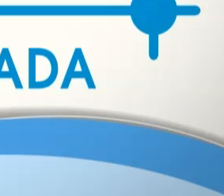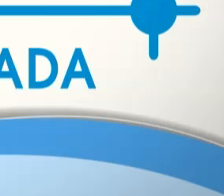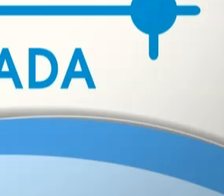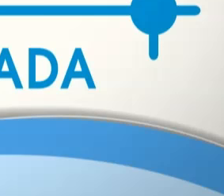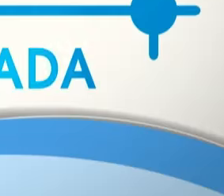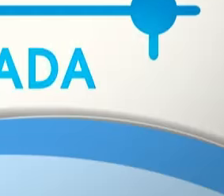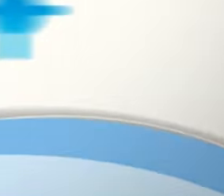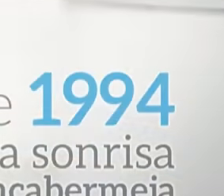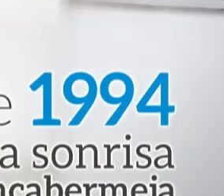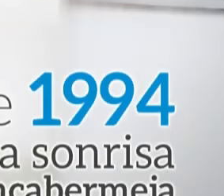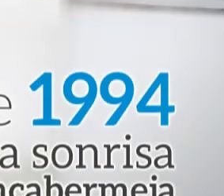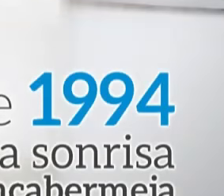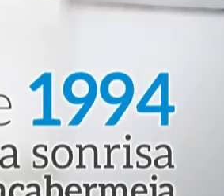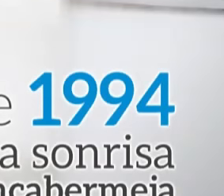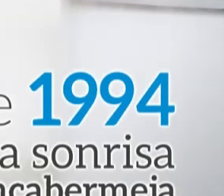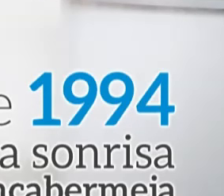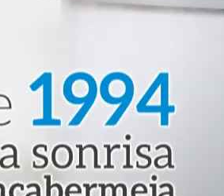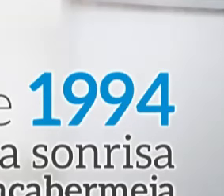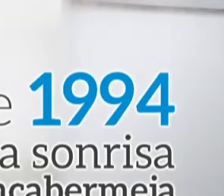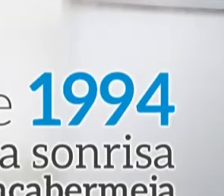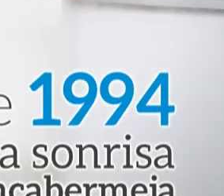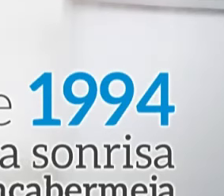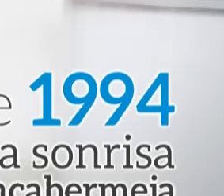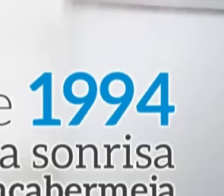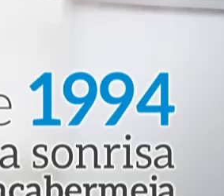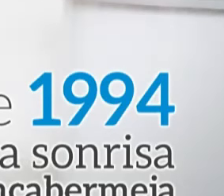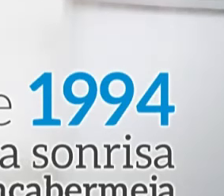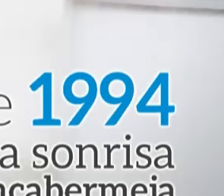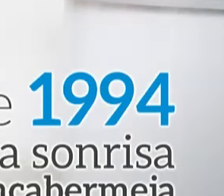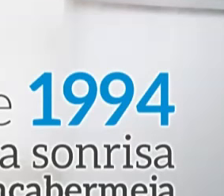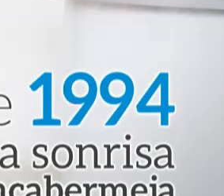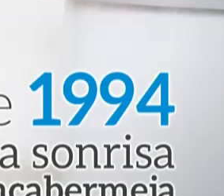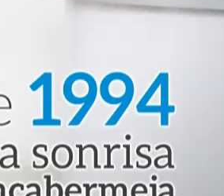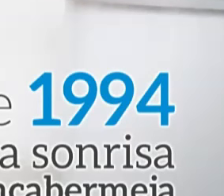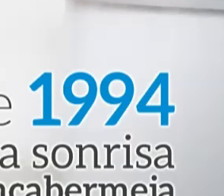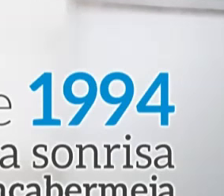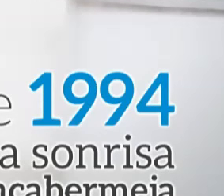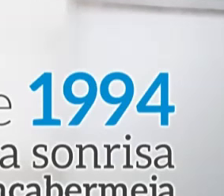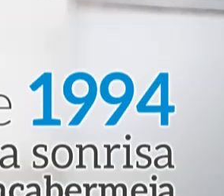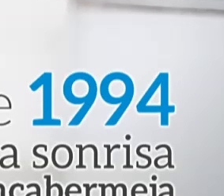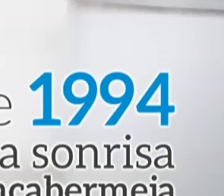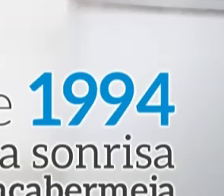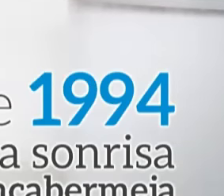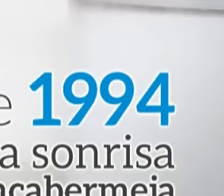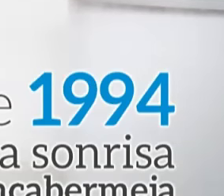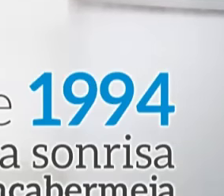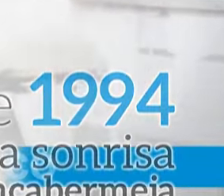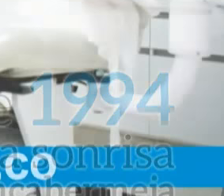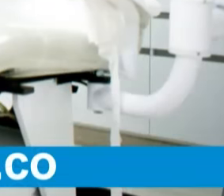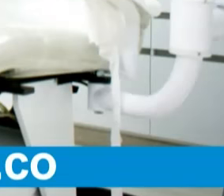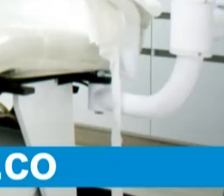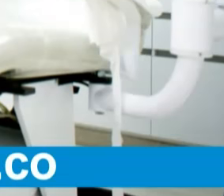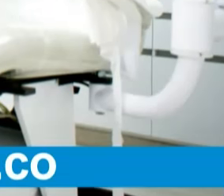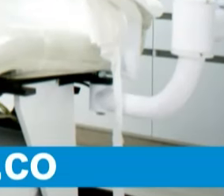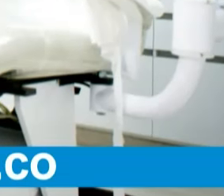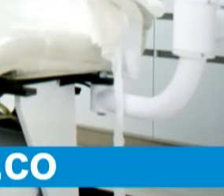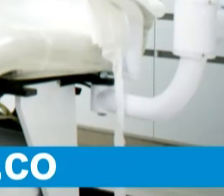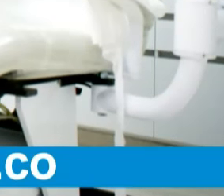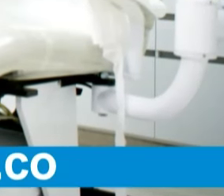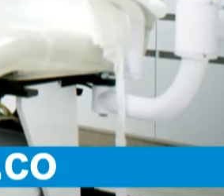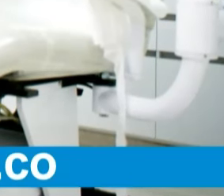Chrome Odontología Especializada. Desde 1994 somos la sonrisa de Barranca Bermeja. La